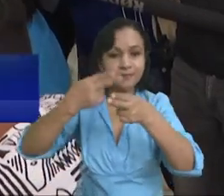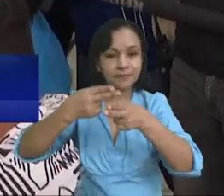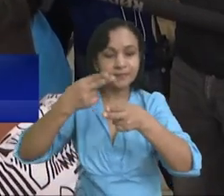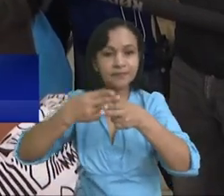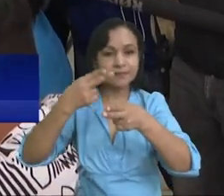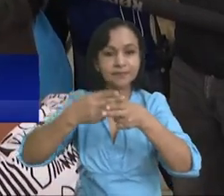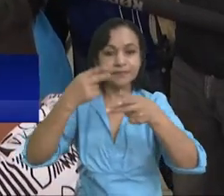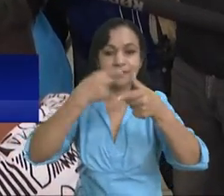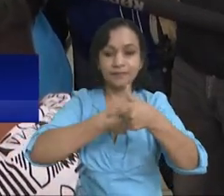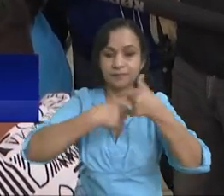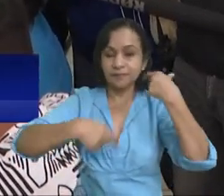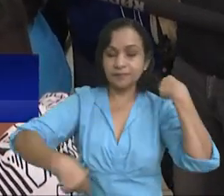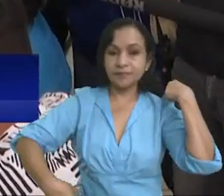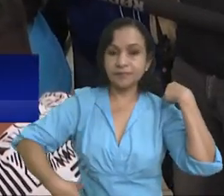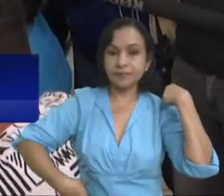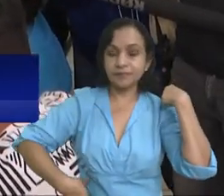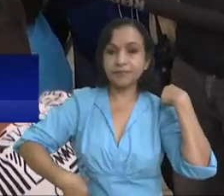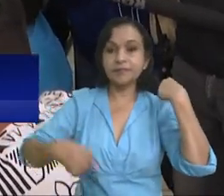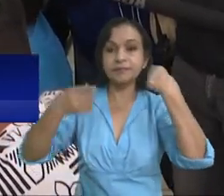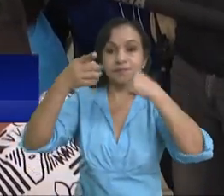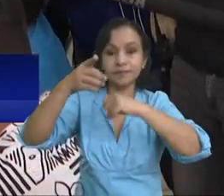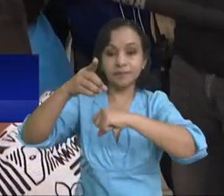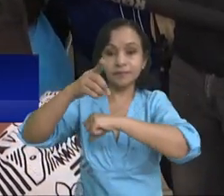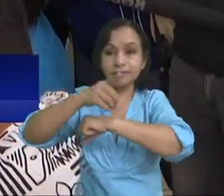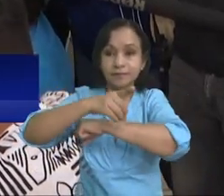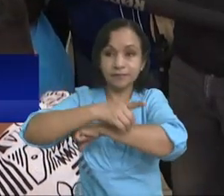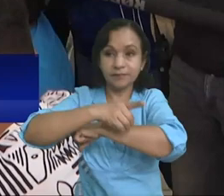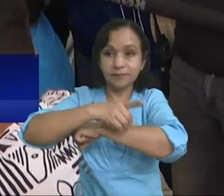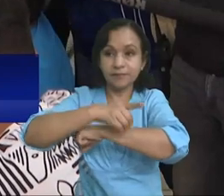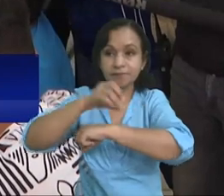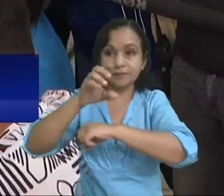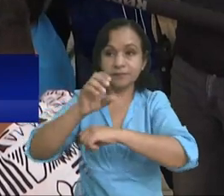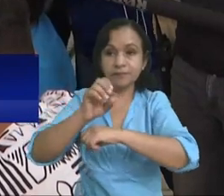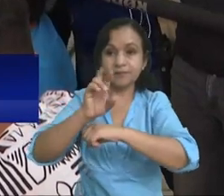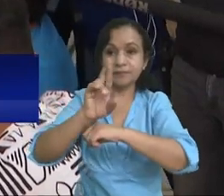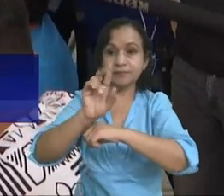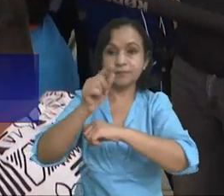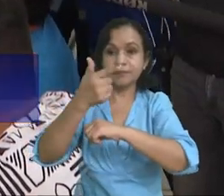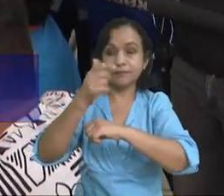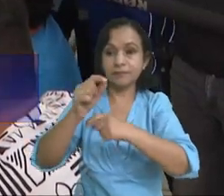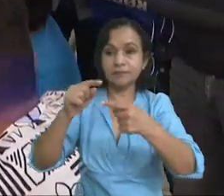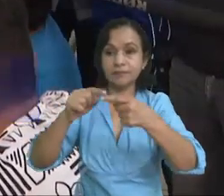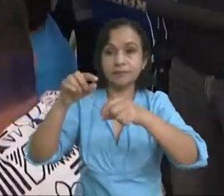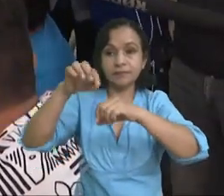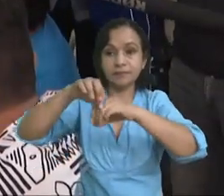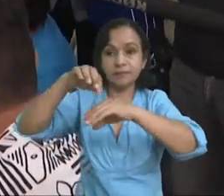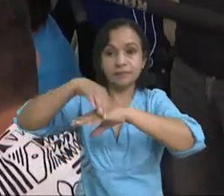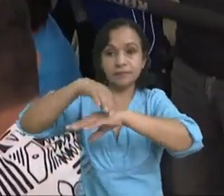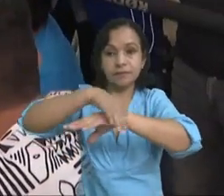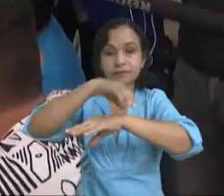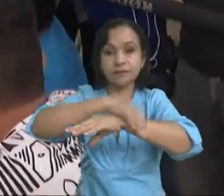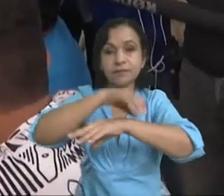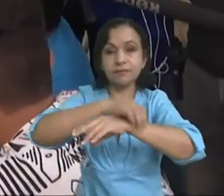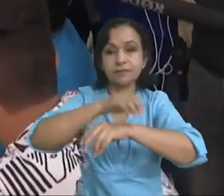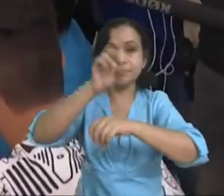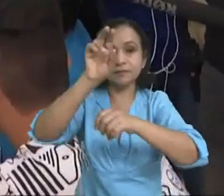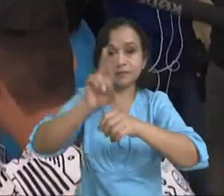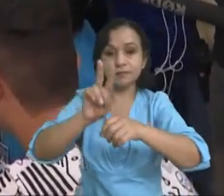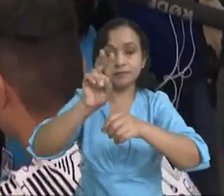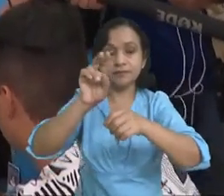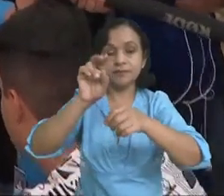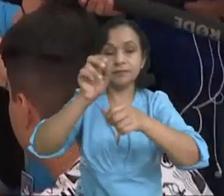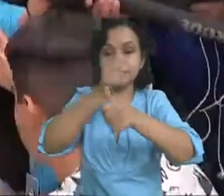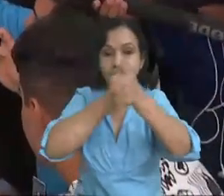del presidente, comandante, compañero Daniel Ortega Saavedra y la compañera Rosario Murillo, vicepresidenta de la